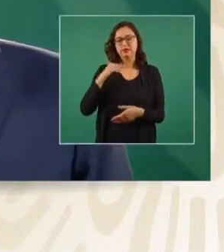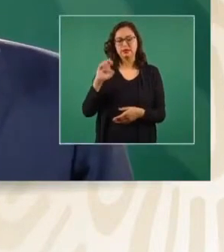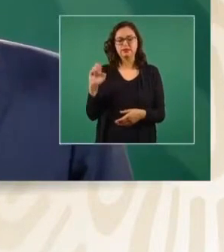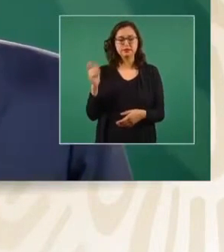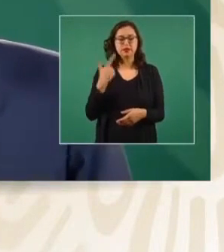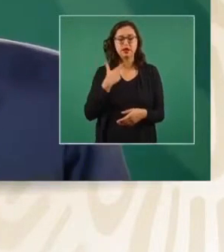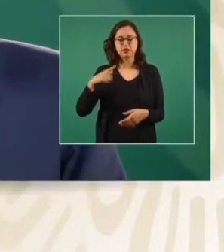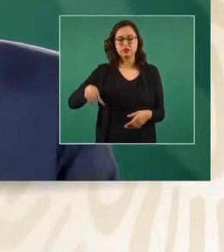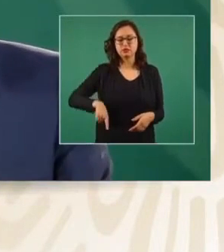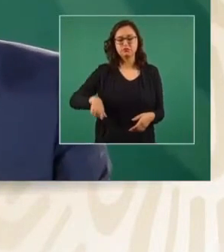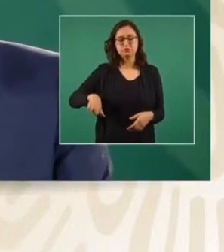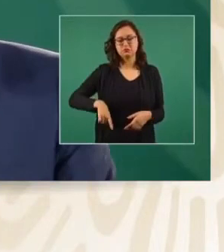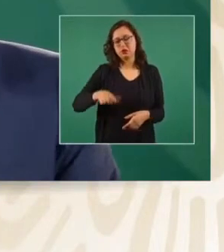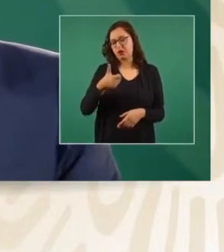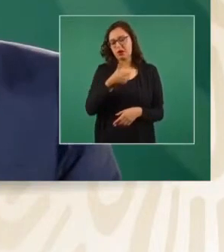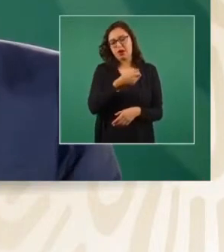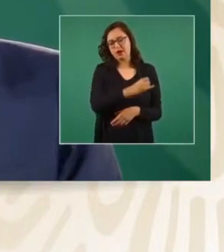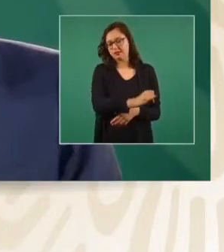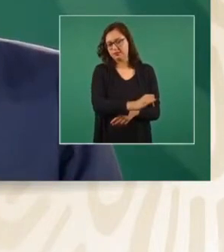Muchas